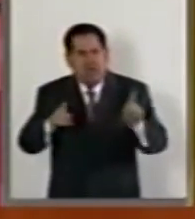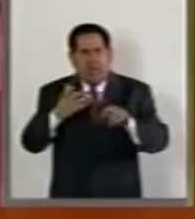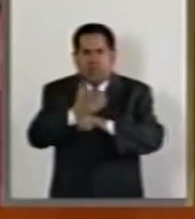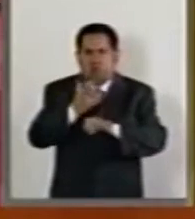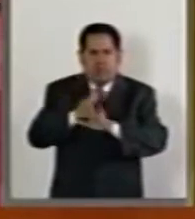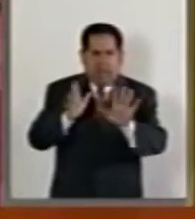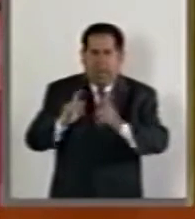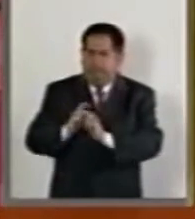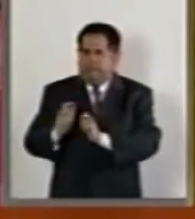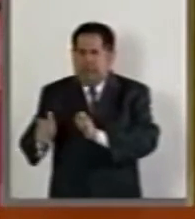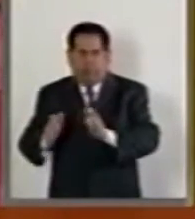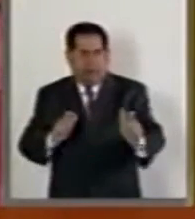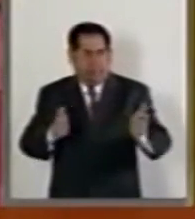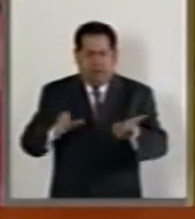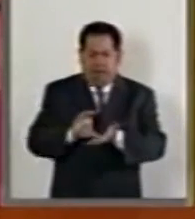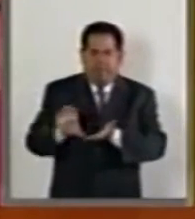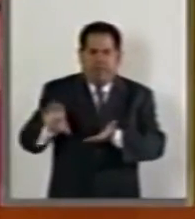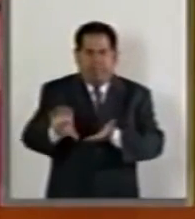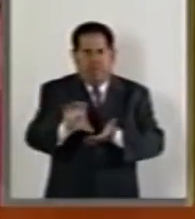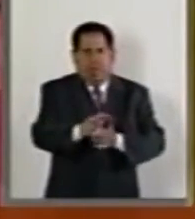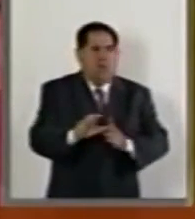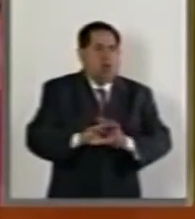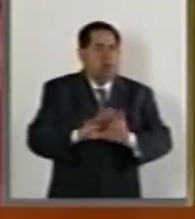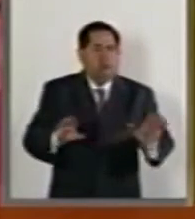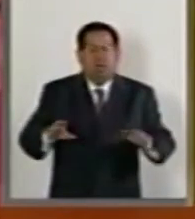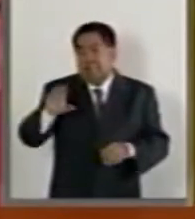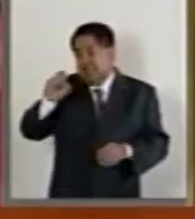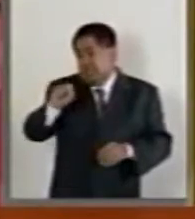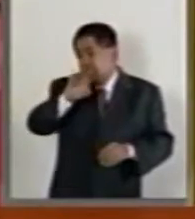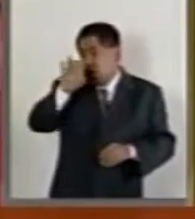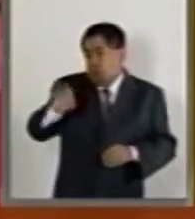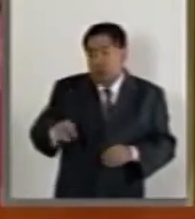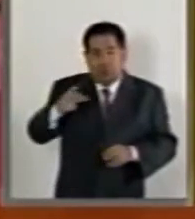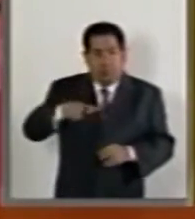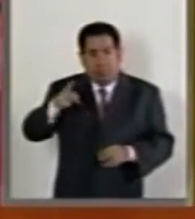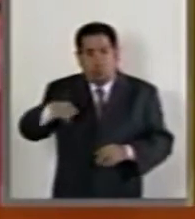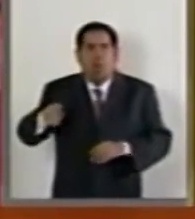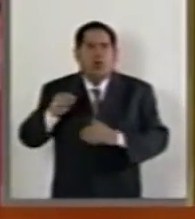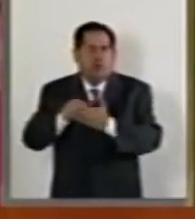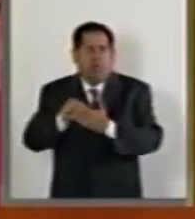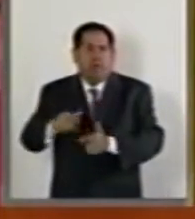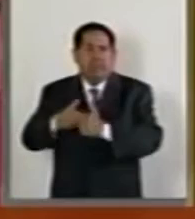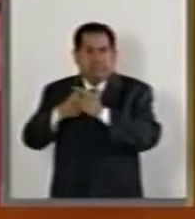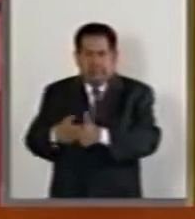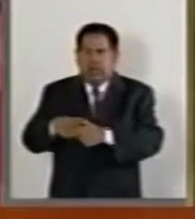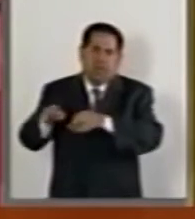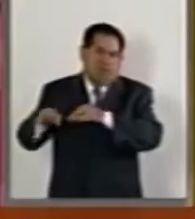corriente y eso ha permitido que cuando menos el 60% puedan seguir estando